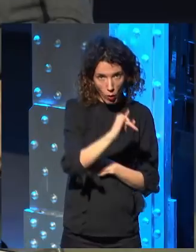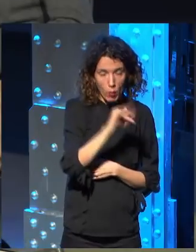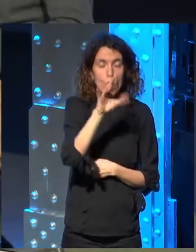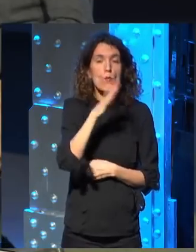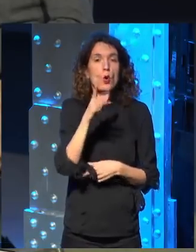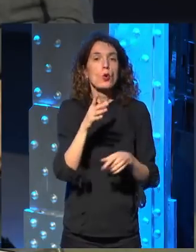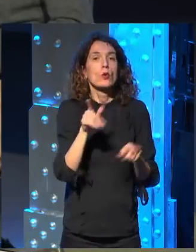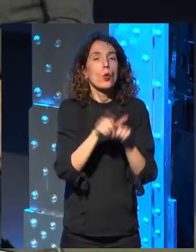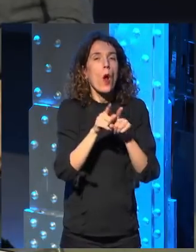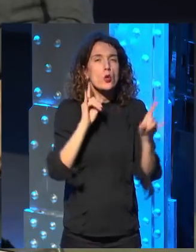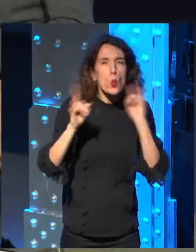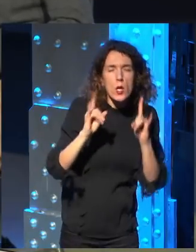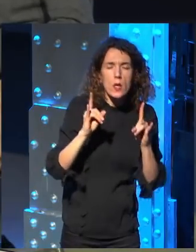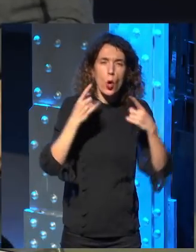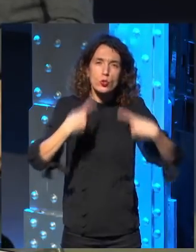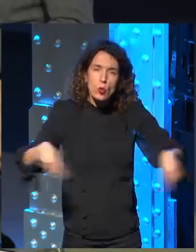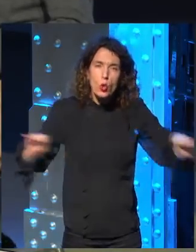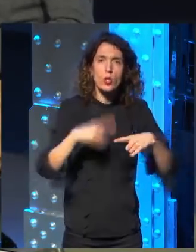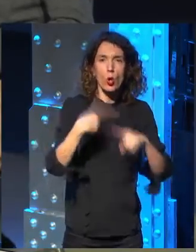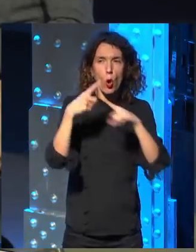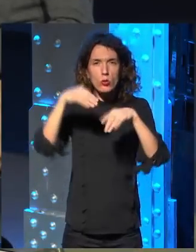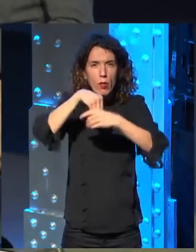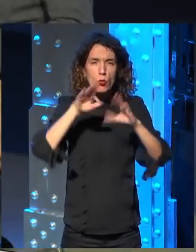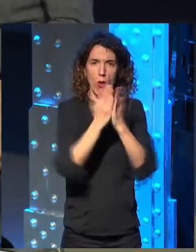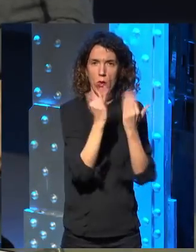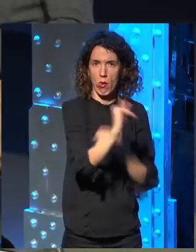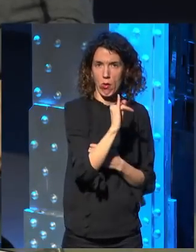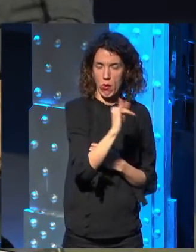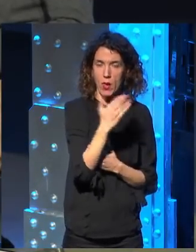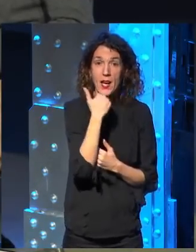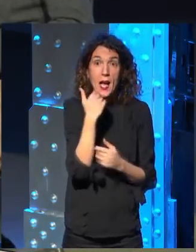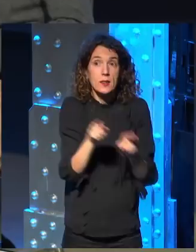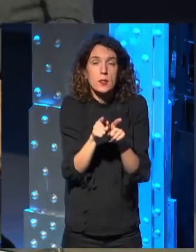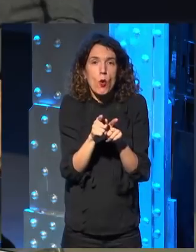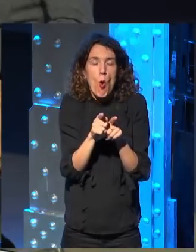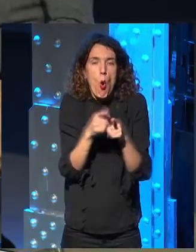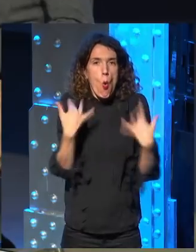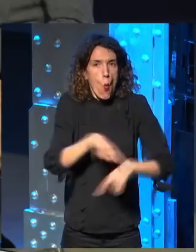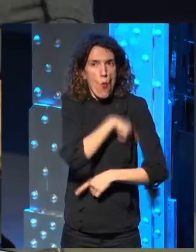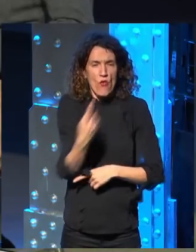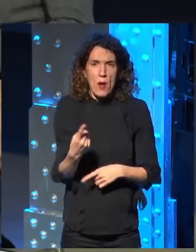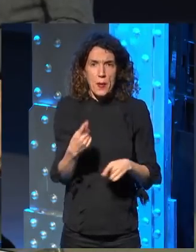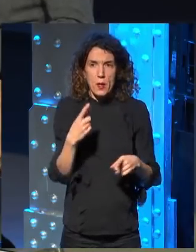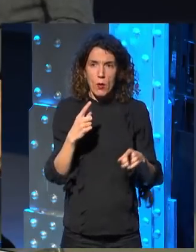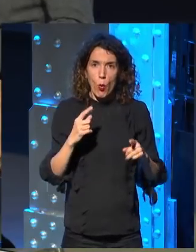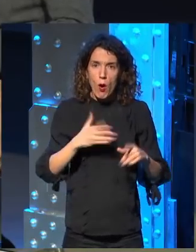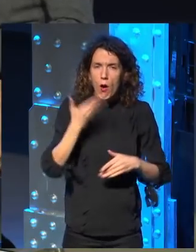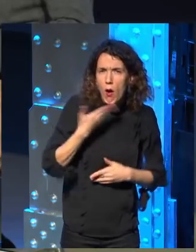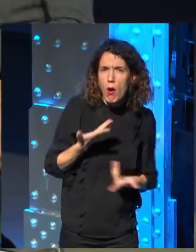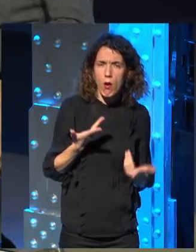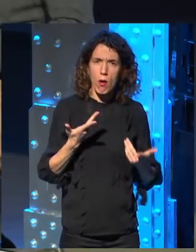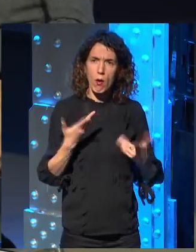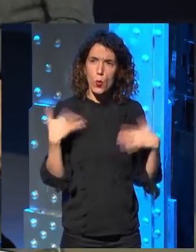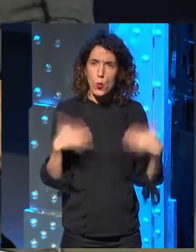por todos los ruidos y sonidos que tiene. Y está casi en un estado febril, ¿no? Con